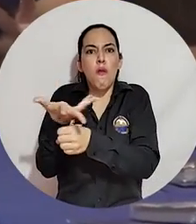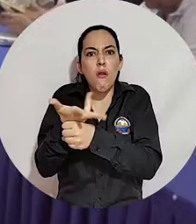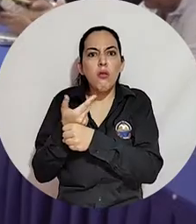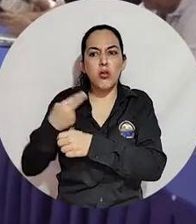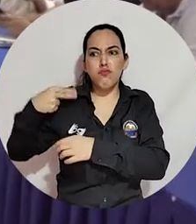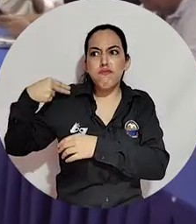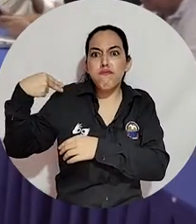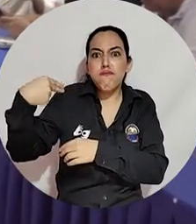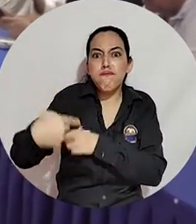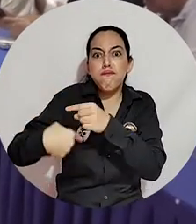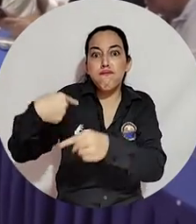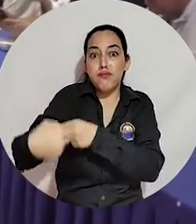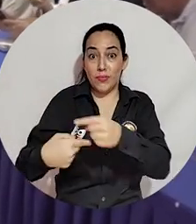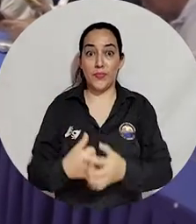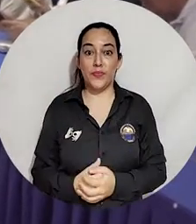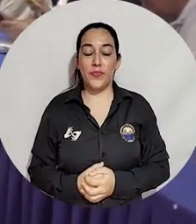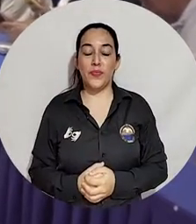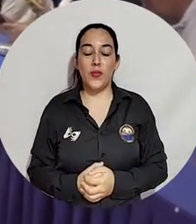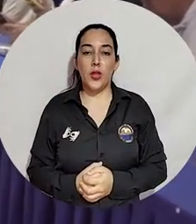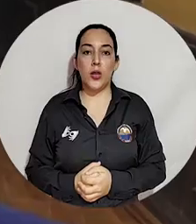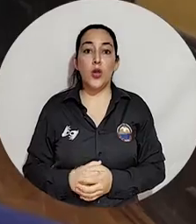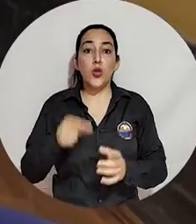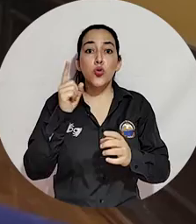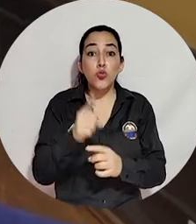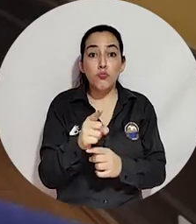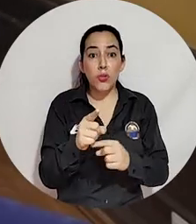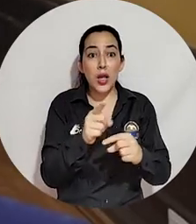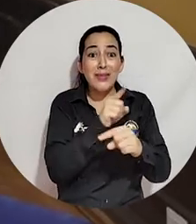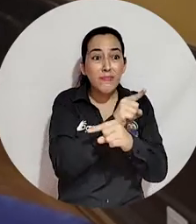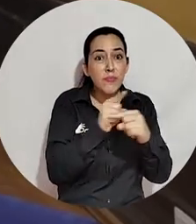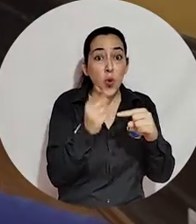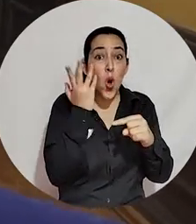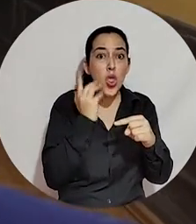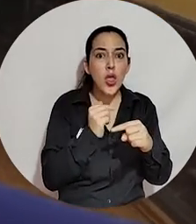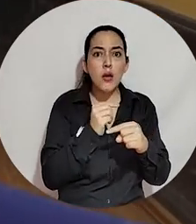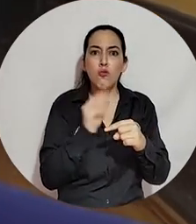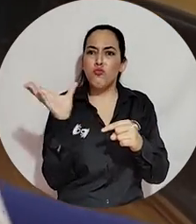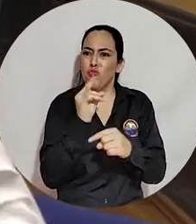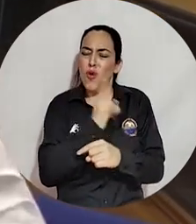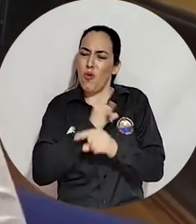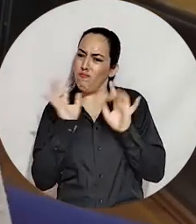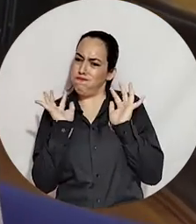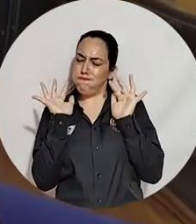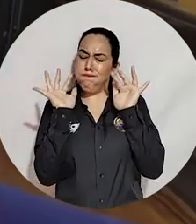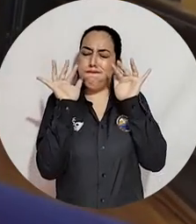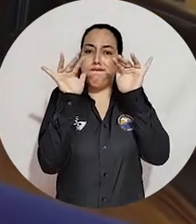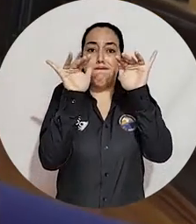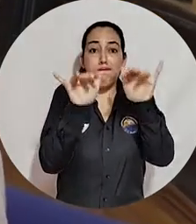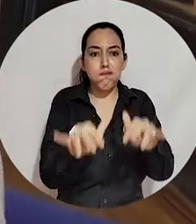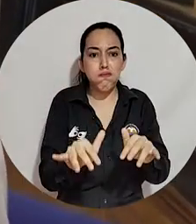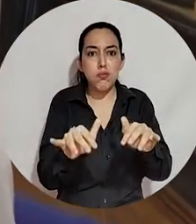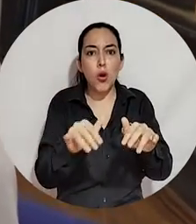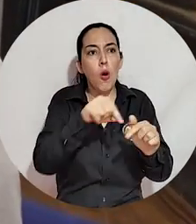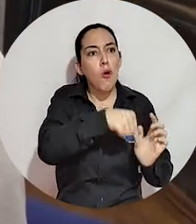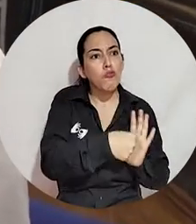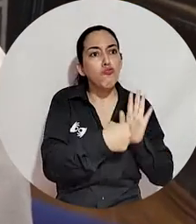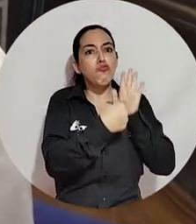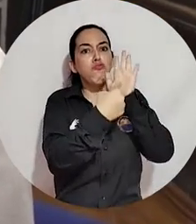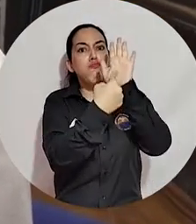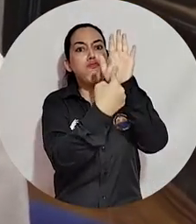y a la herencia ancestral en las instalaciones de Unimagdalena. Y queremos que en esos días la universidad se vuelque completa a ser